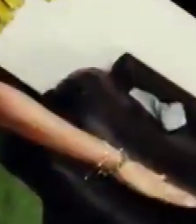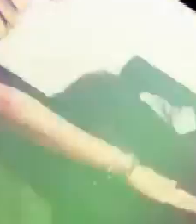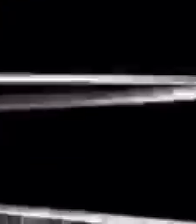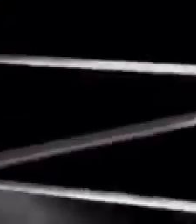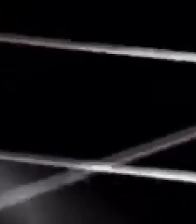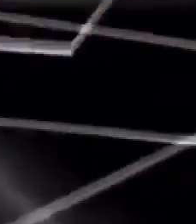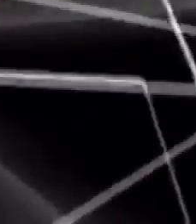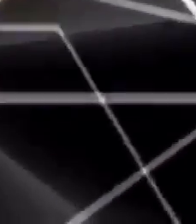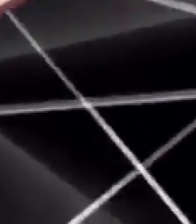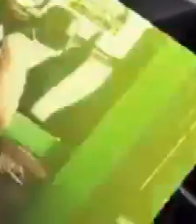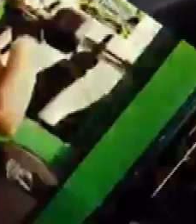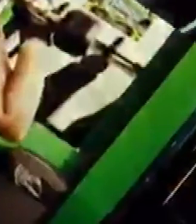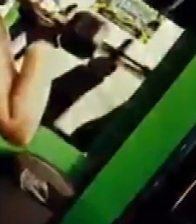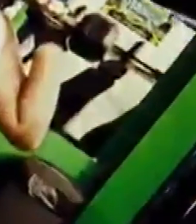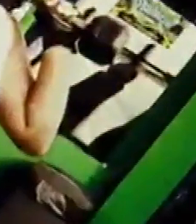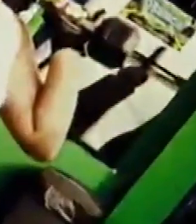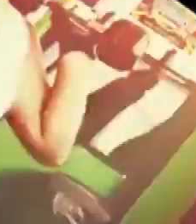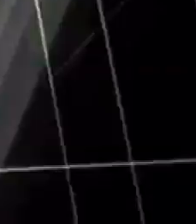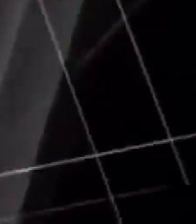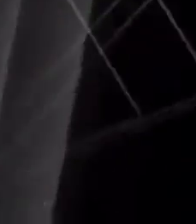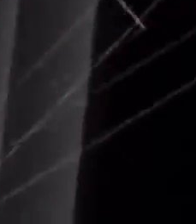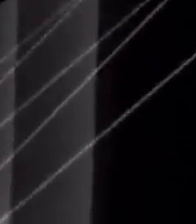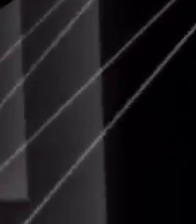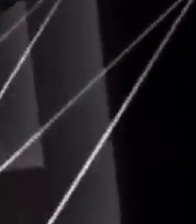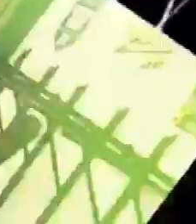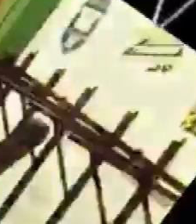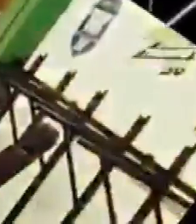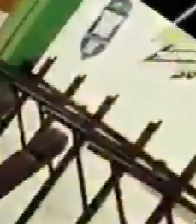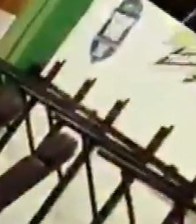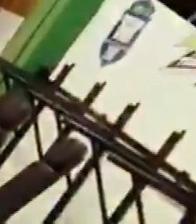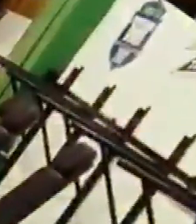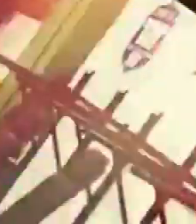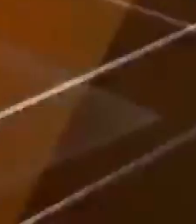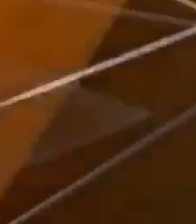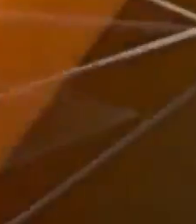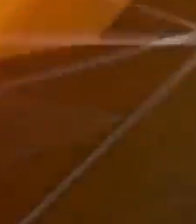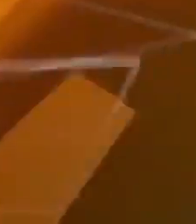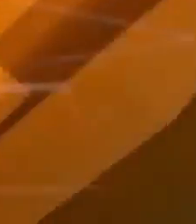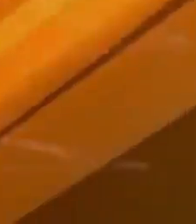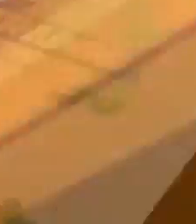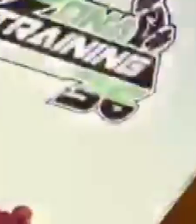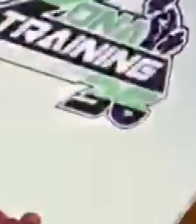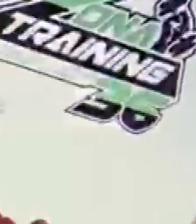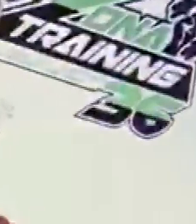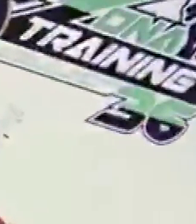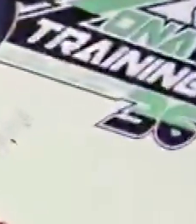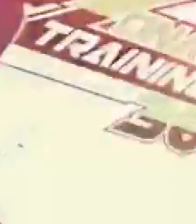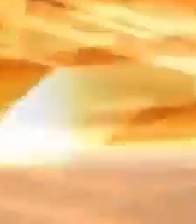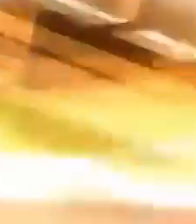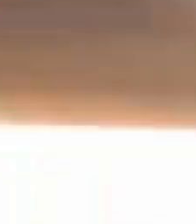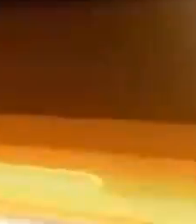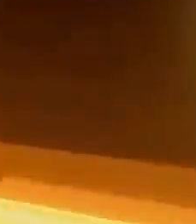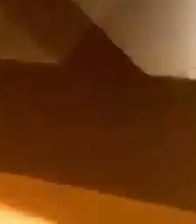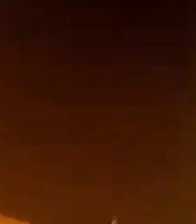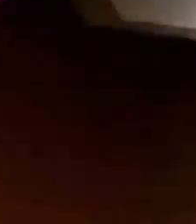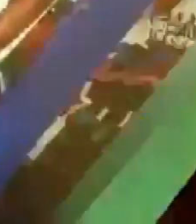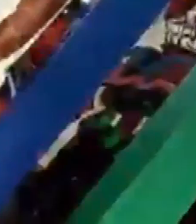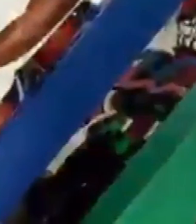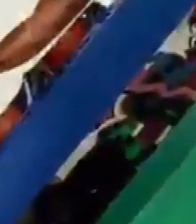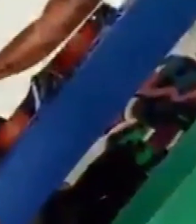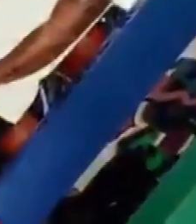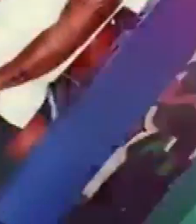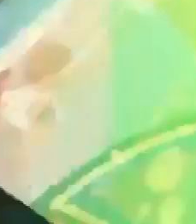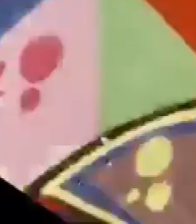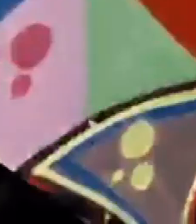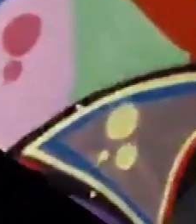la mejor versión de ti en Zona Training 36. Más que un gym, una familia. Estamos ubicados en la avenida 36 frente